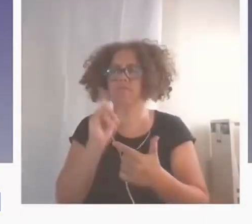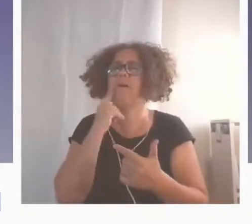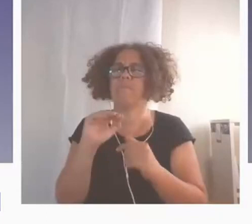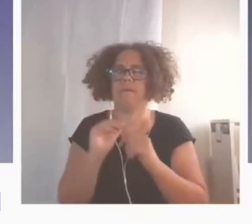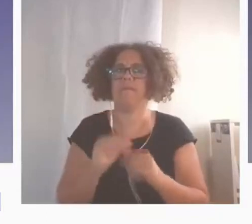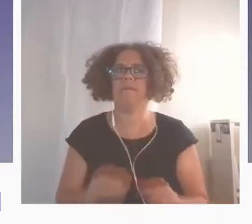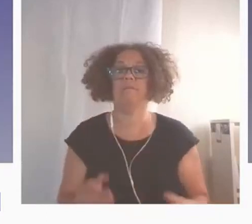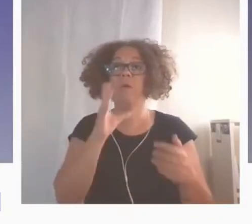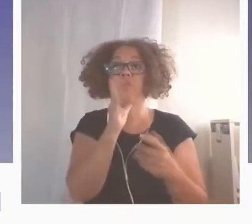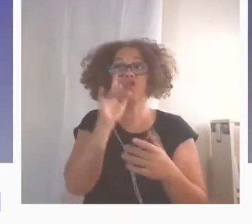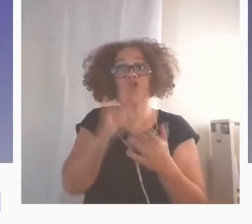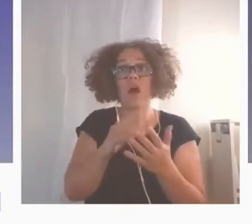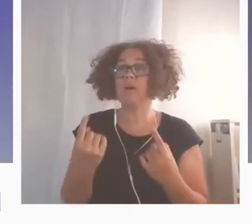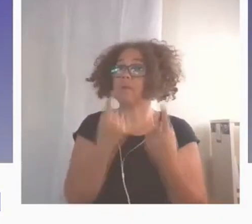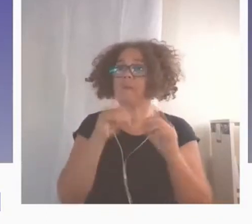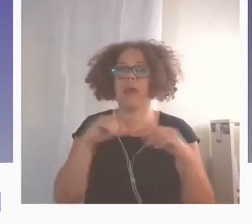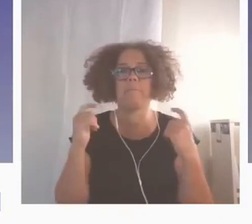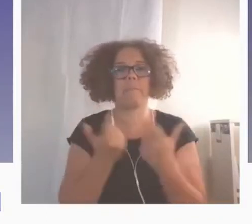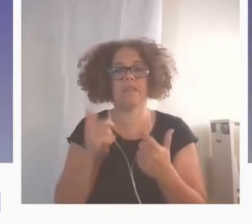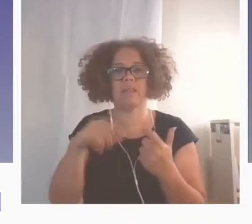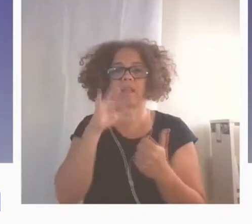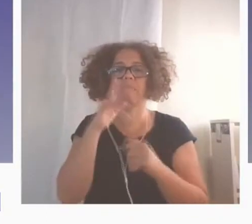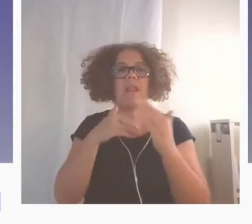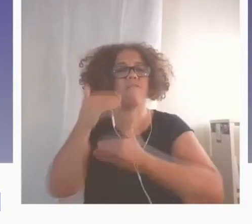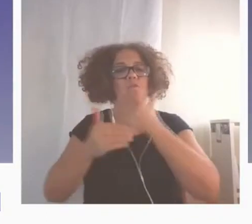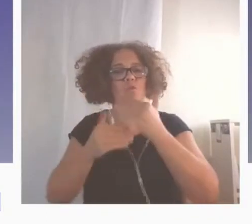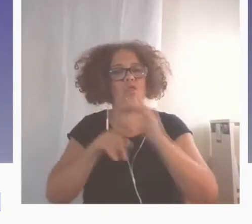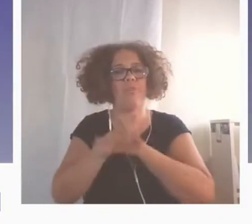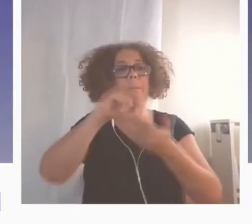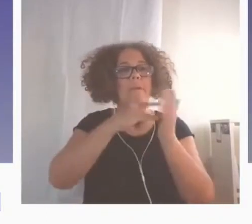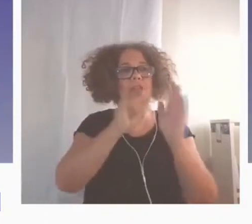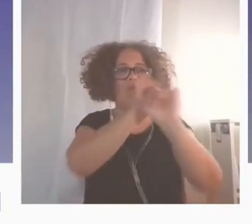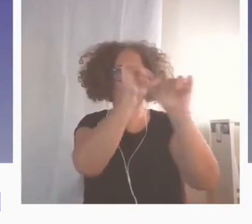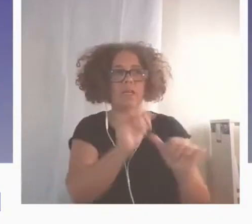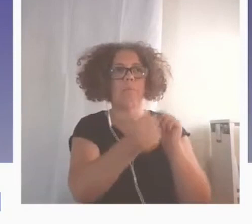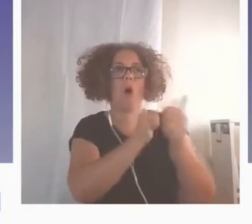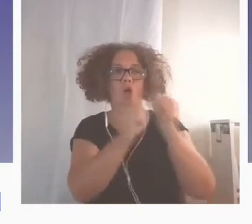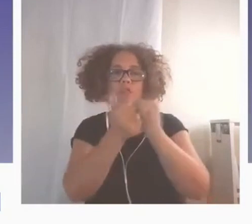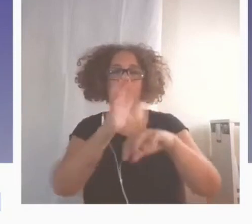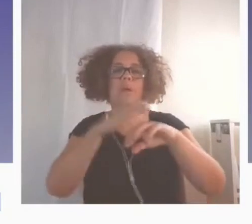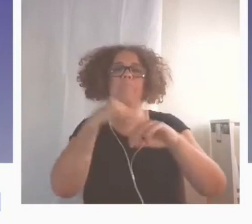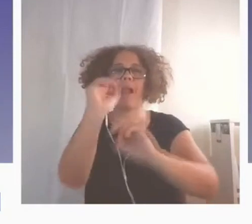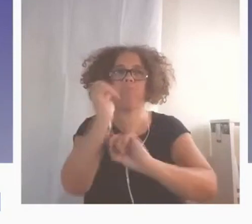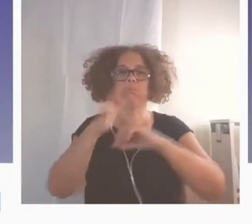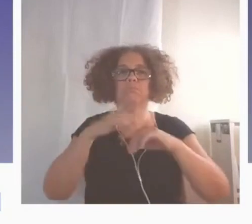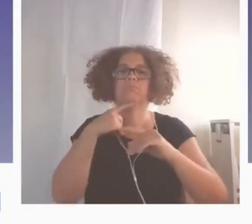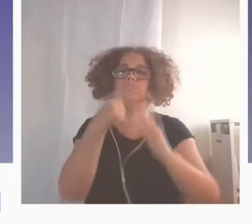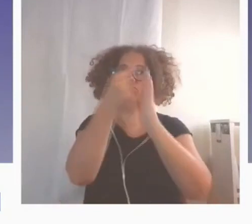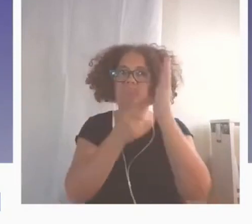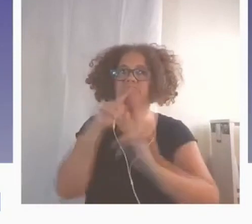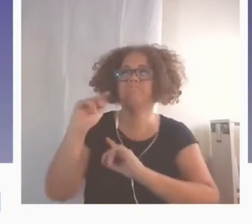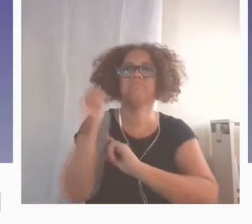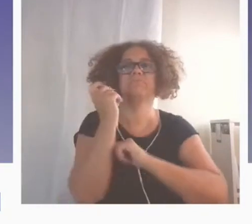Por eso nuestra primera mesa redonda lleva por título Evolución de los métodos y modelos para conseguir objetivos con los proyectos de